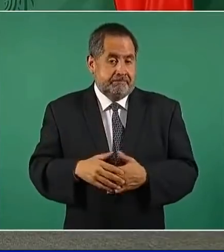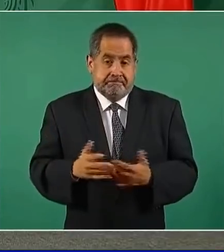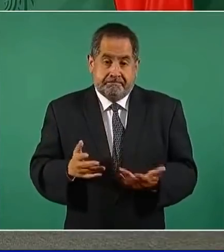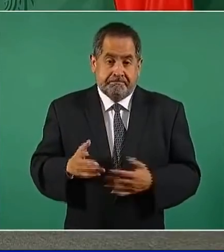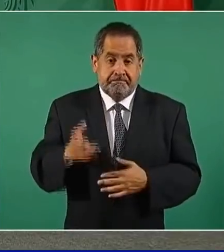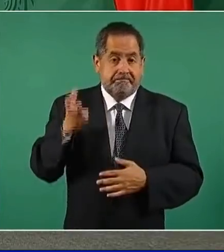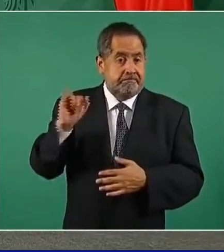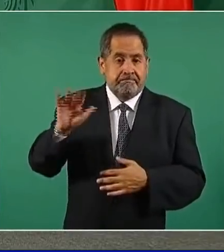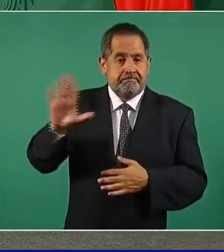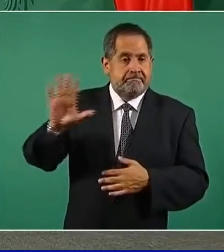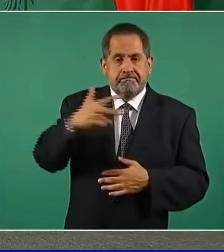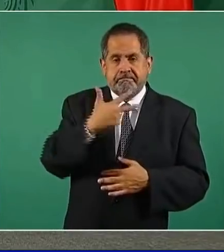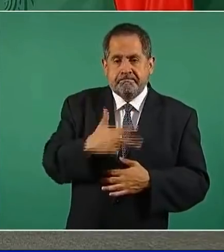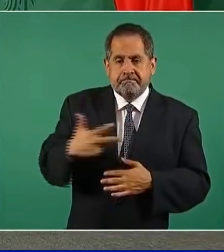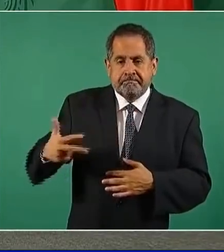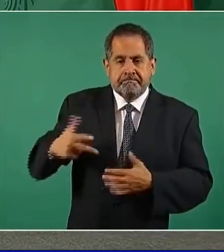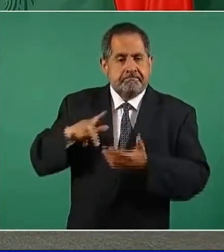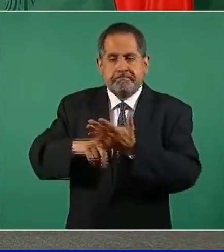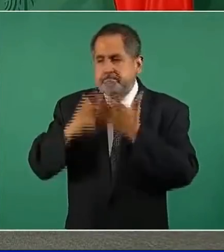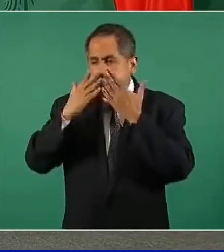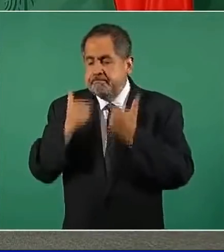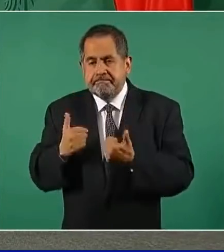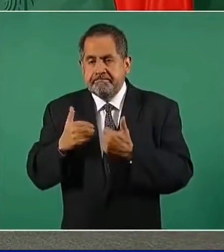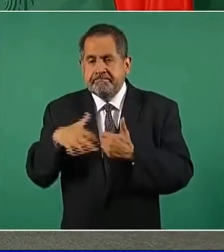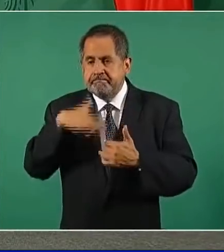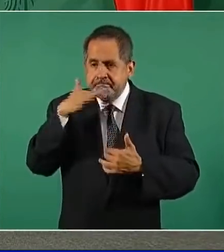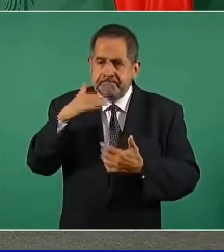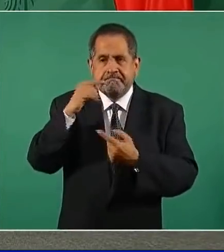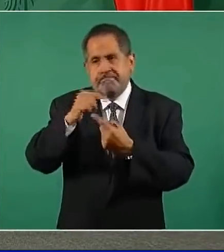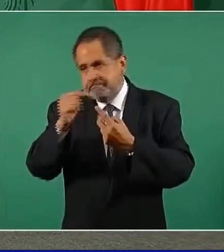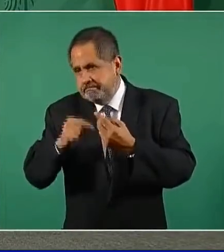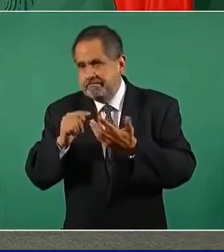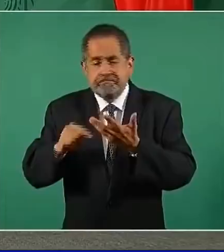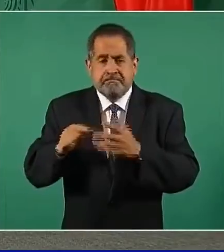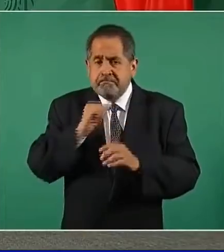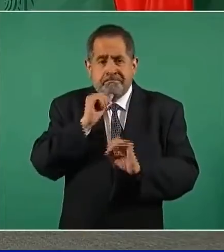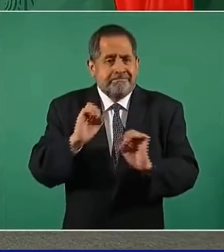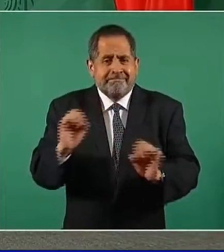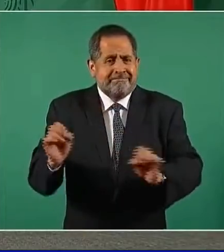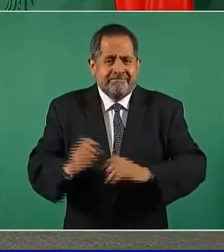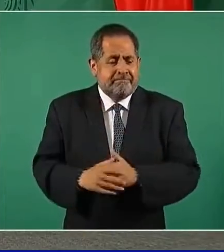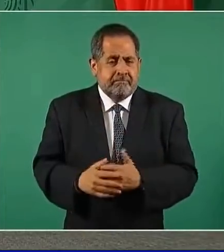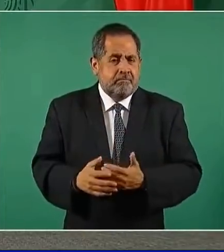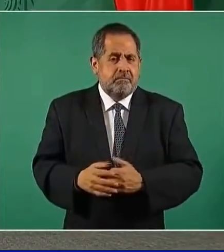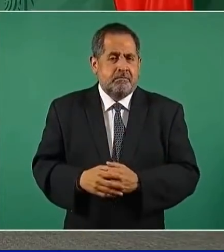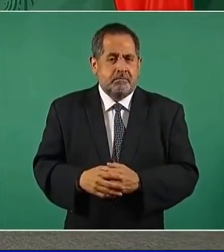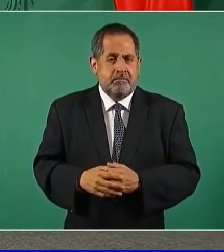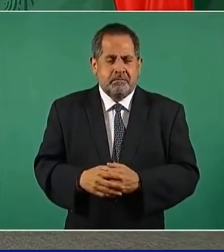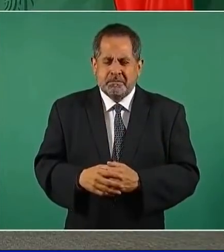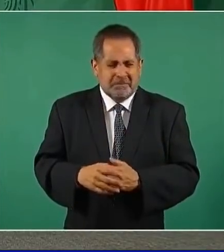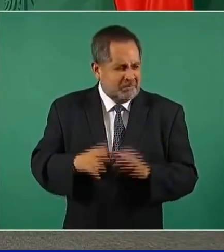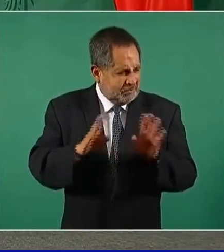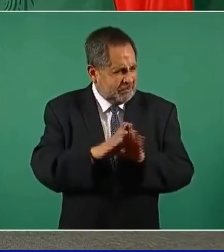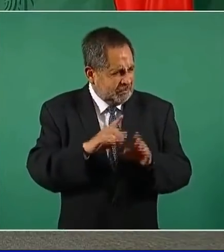en su experiencia el que se hagan